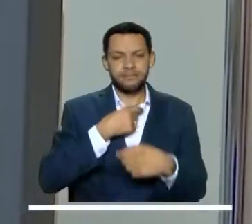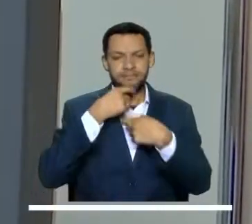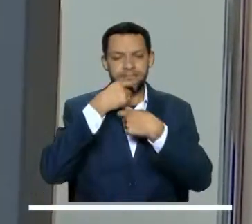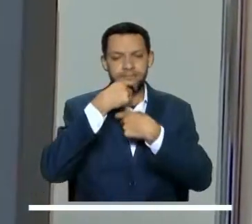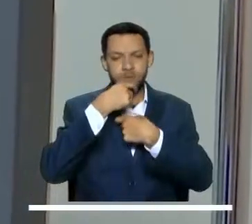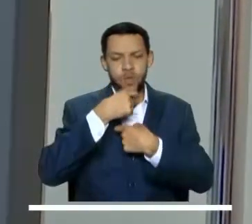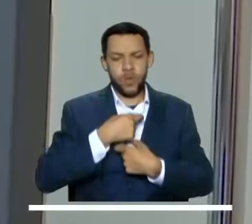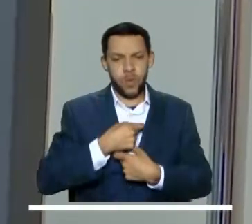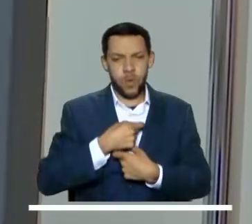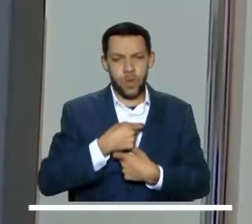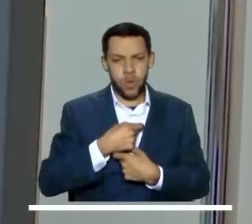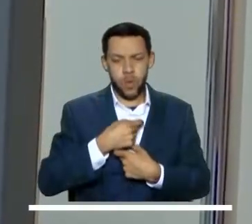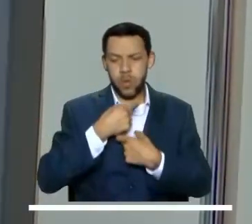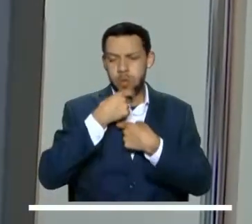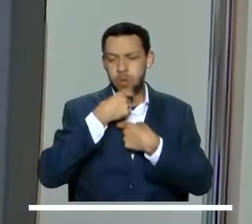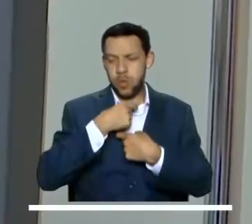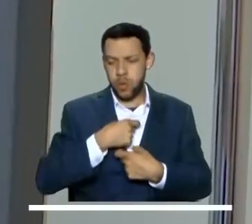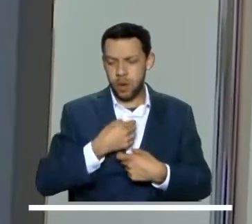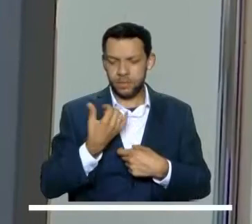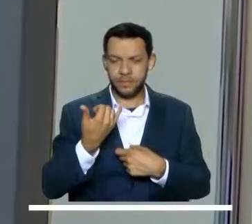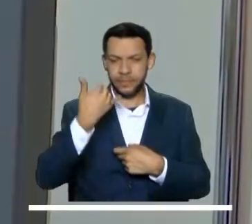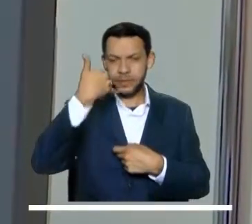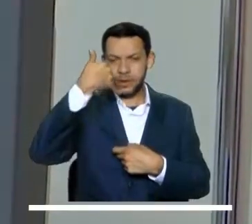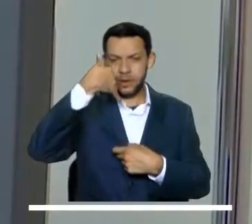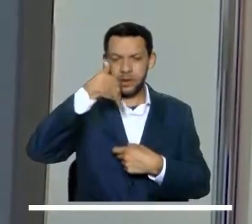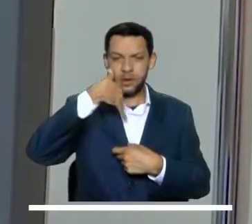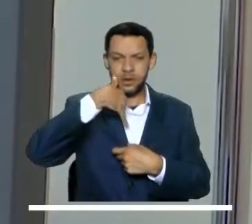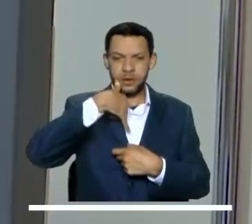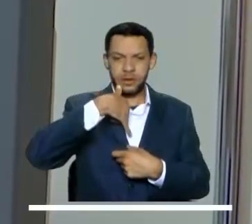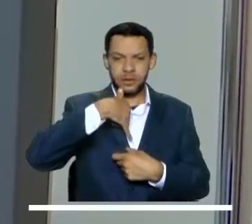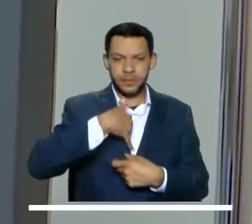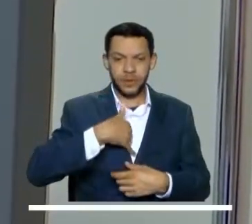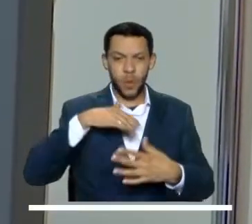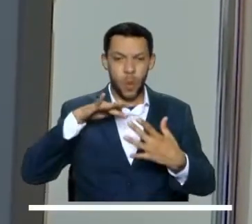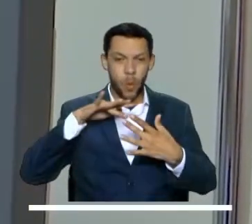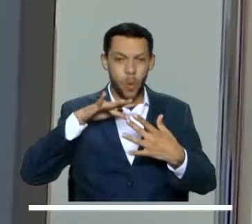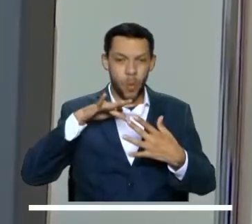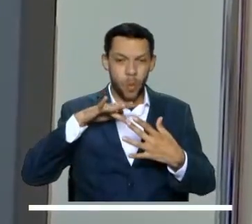Ya estamos llegando a la intersección entre el esófago y el estómago.